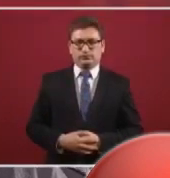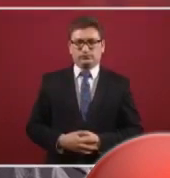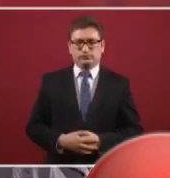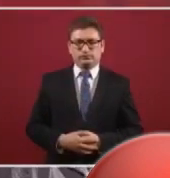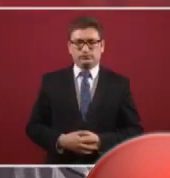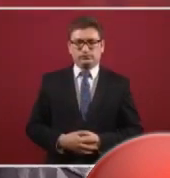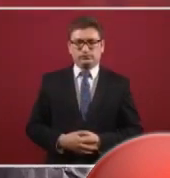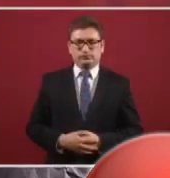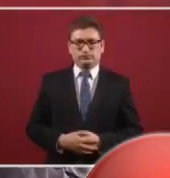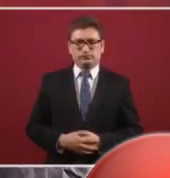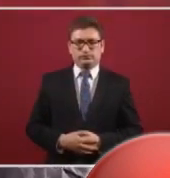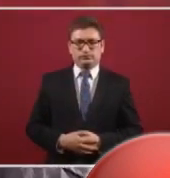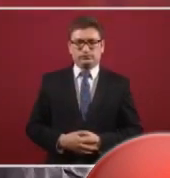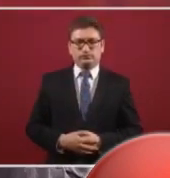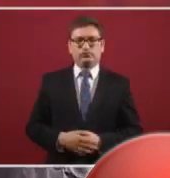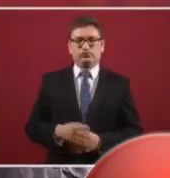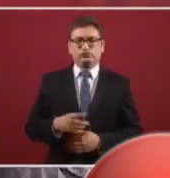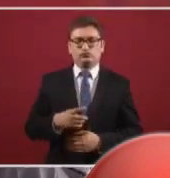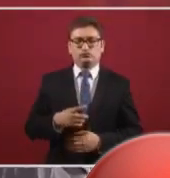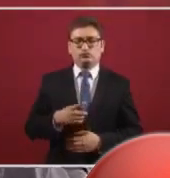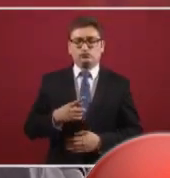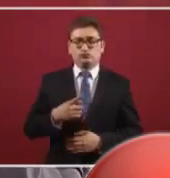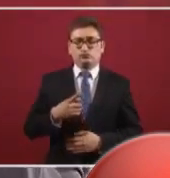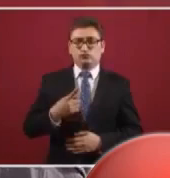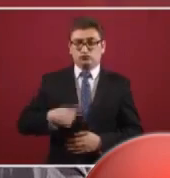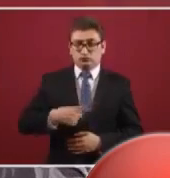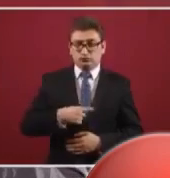una gran ventaja.